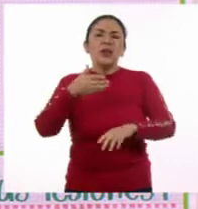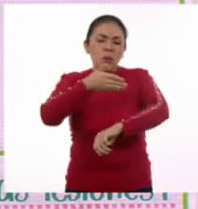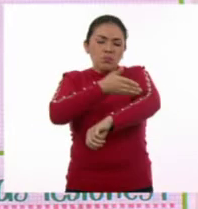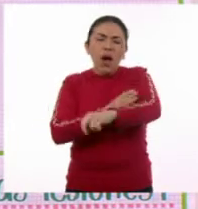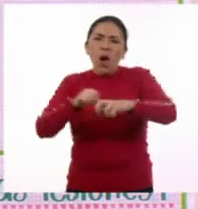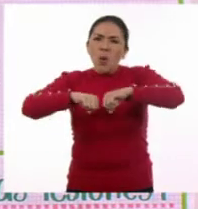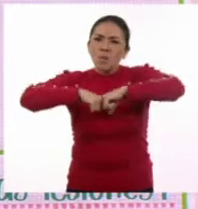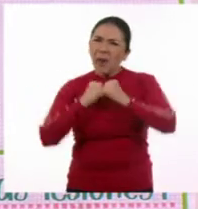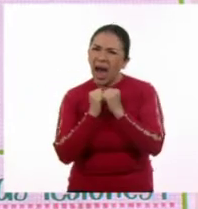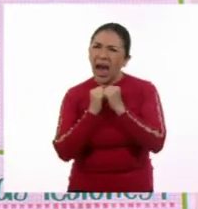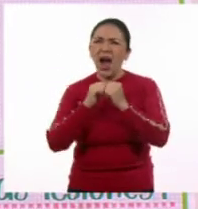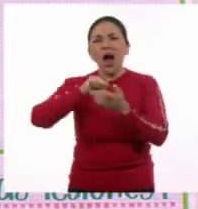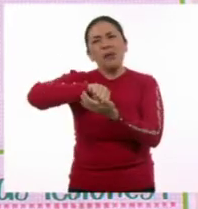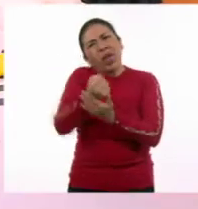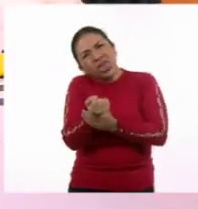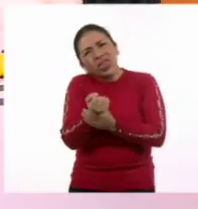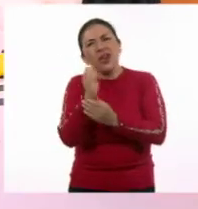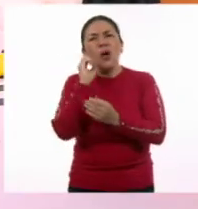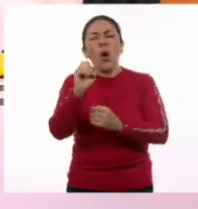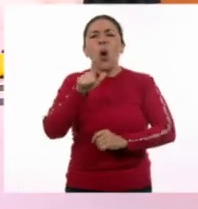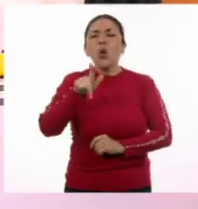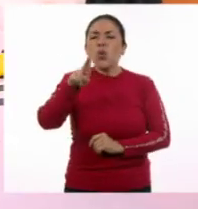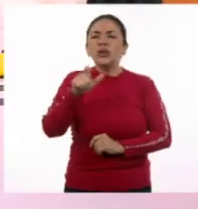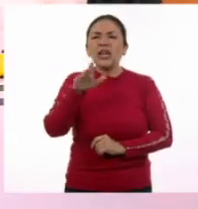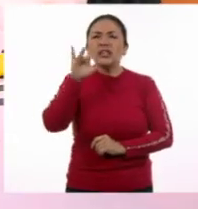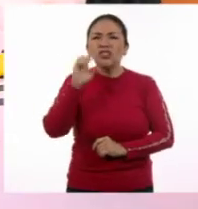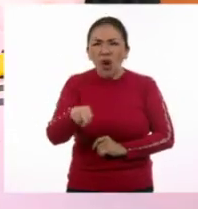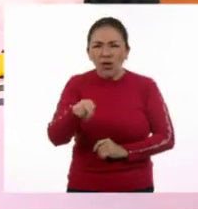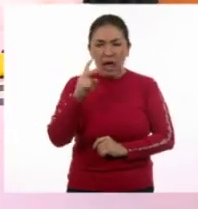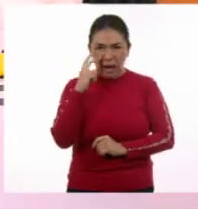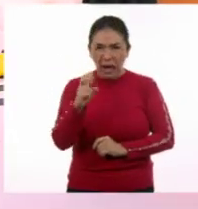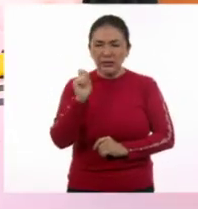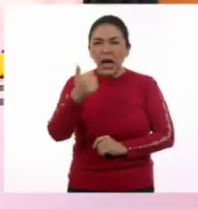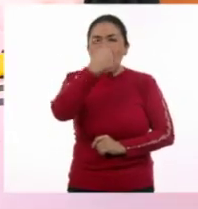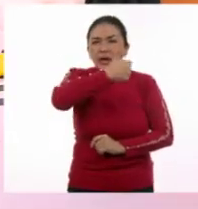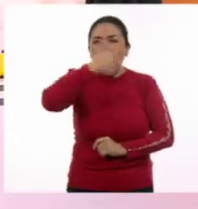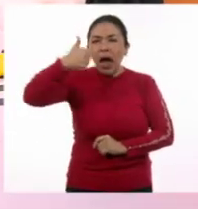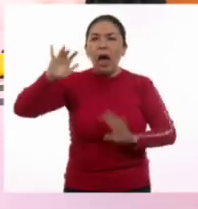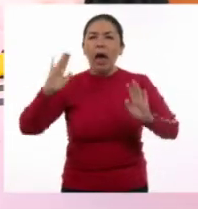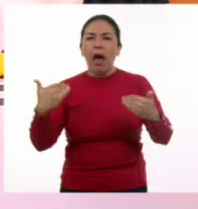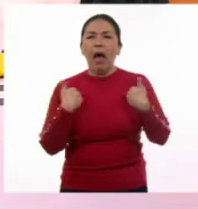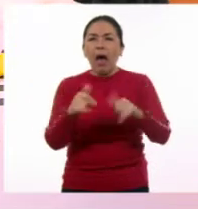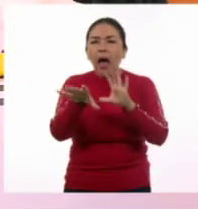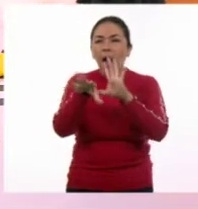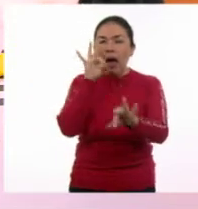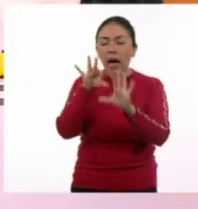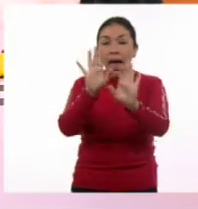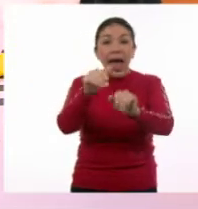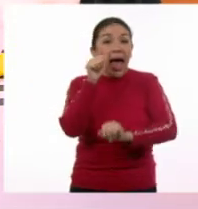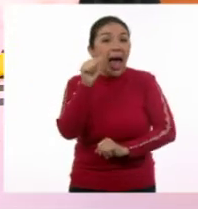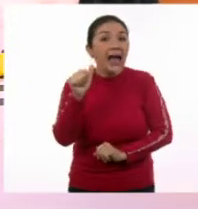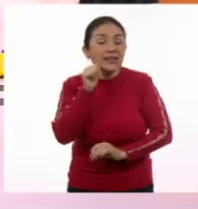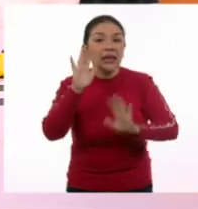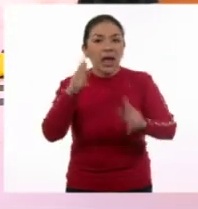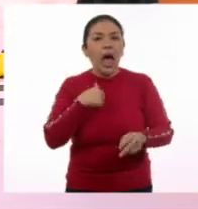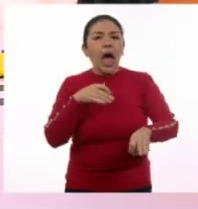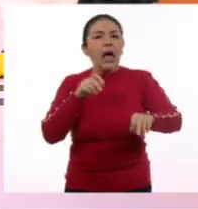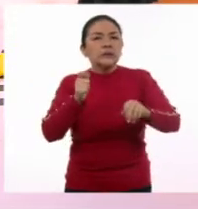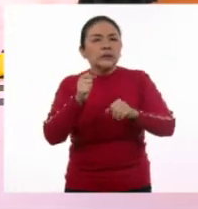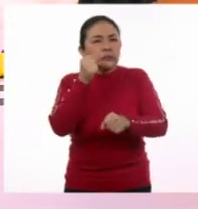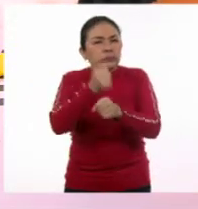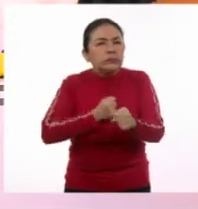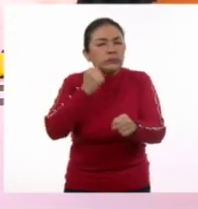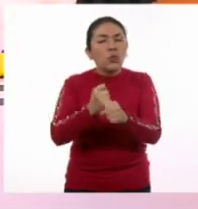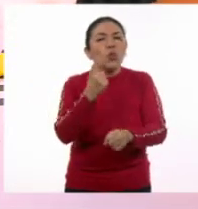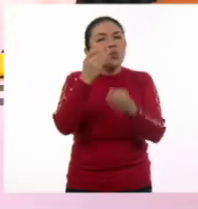luxación torcedura no ok nos quedó claro cuál es cada una de ellas y el día de ayer estuvimos trabajando en